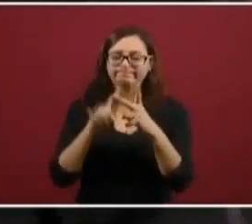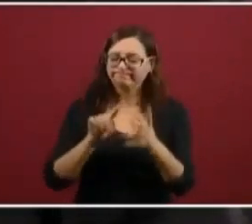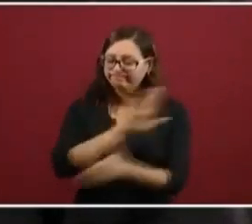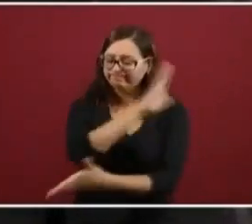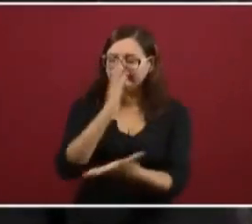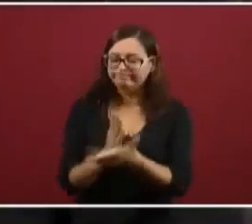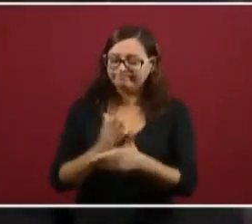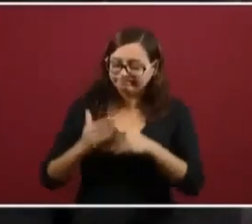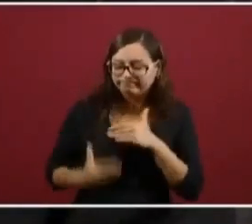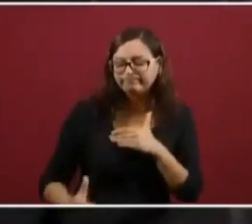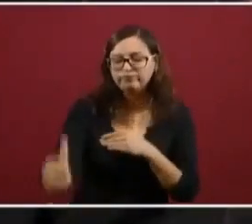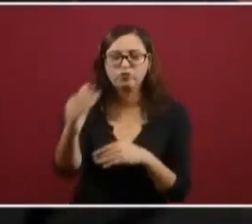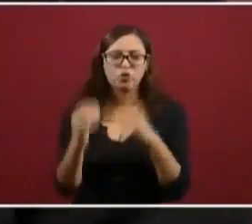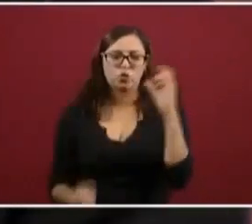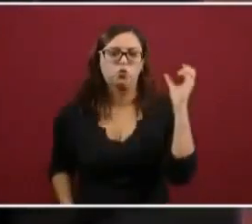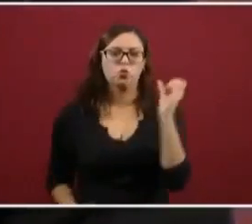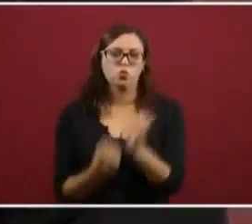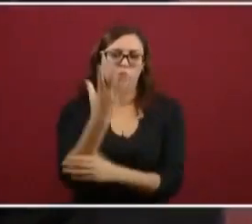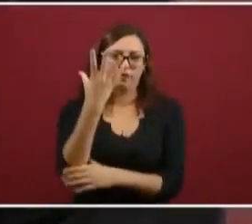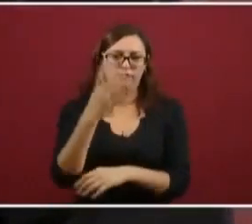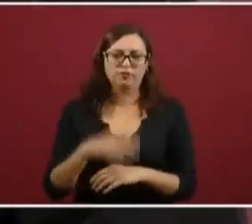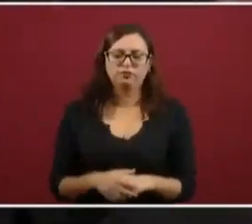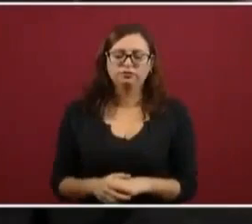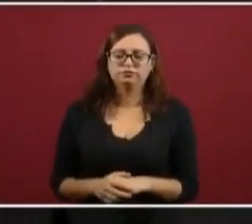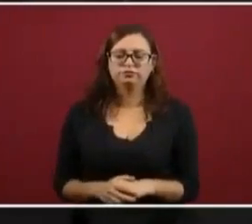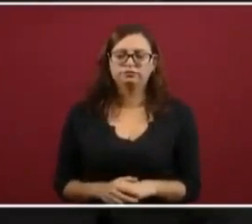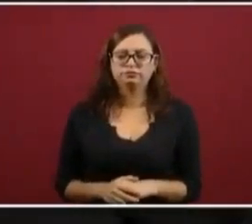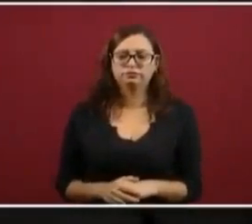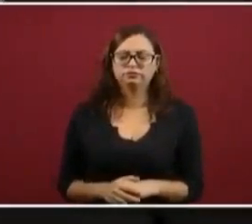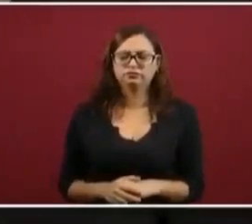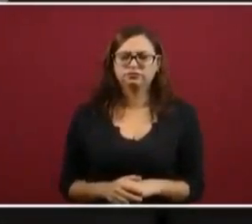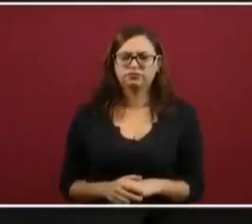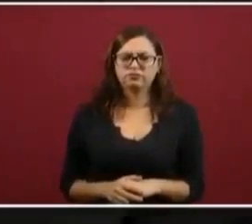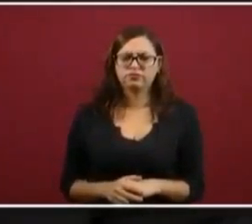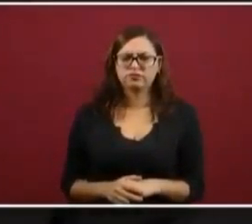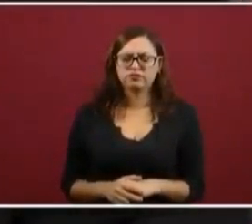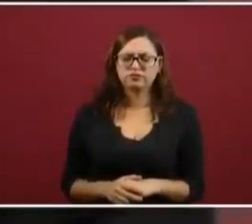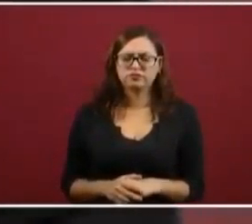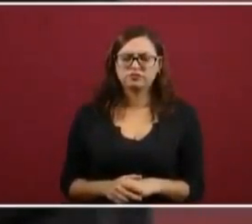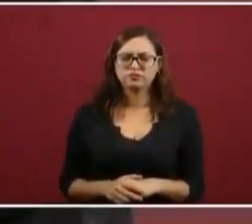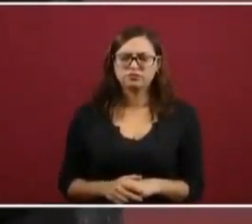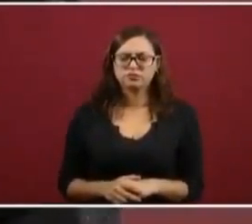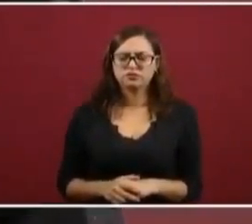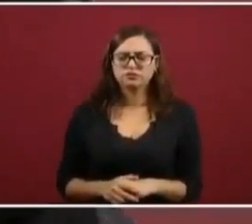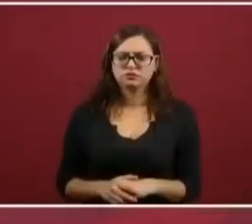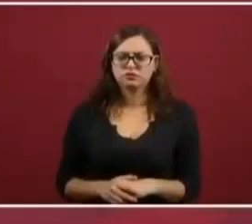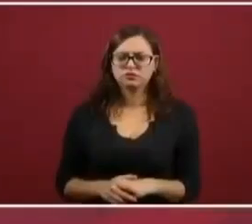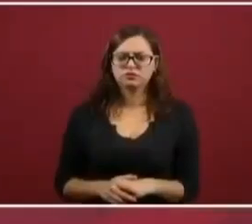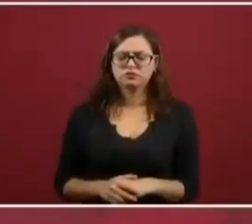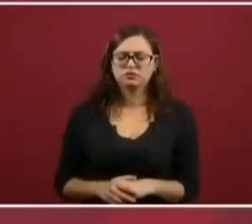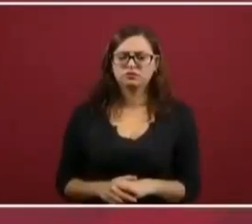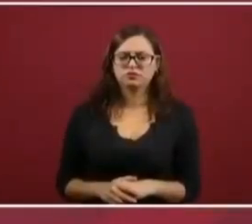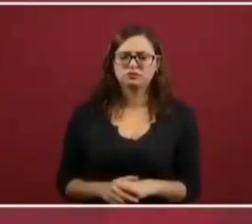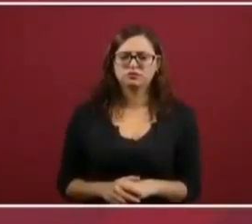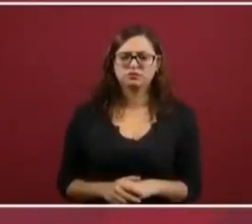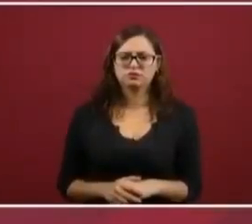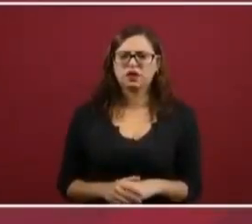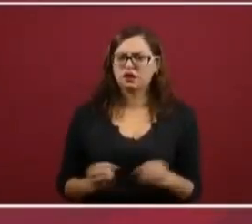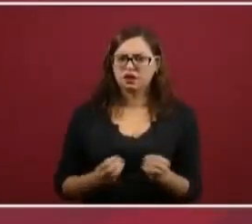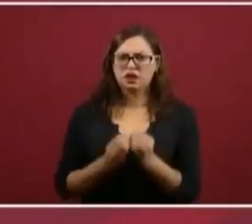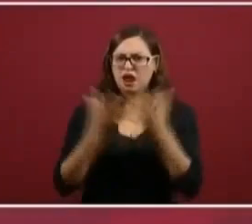segundo no dejar de condenar el